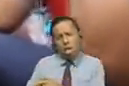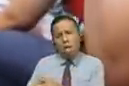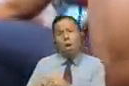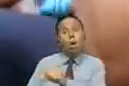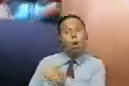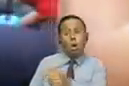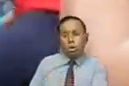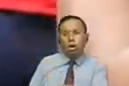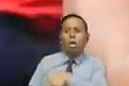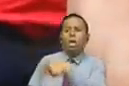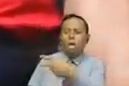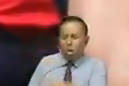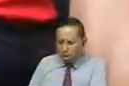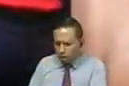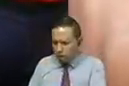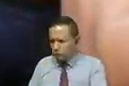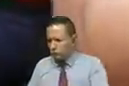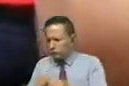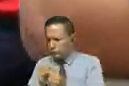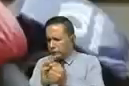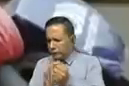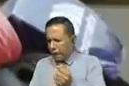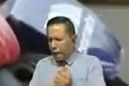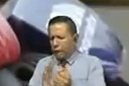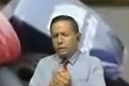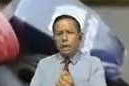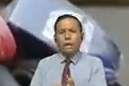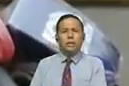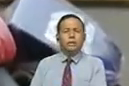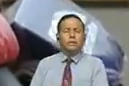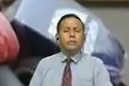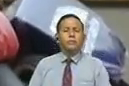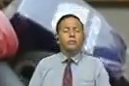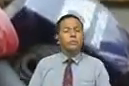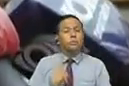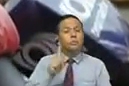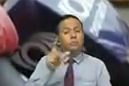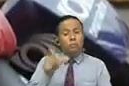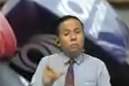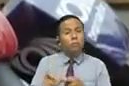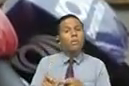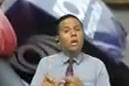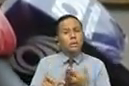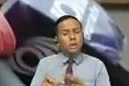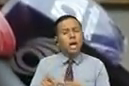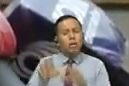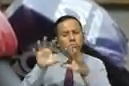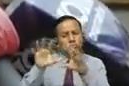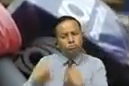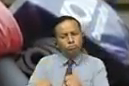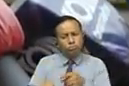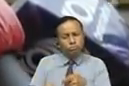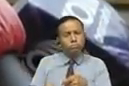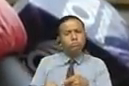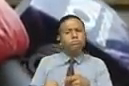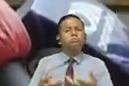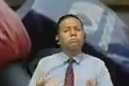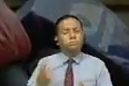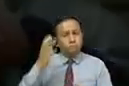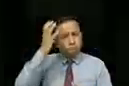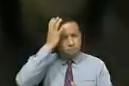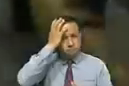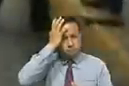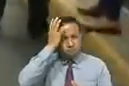pavimento ensangrentado. Existe un delincuente que se encuentra con una herida en la parte parietal y en el